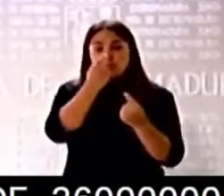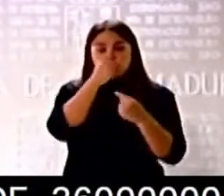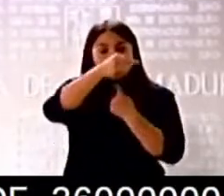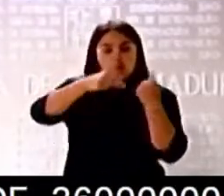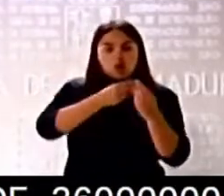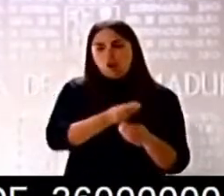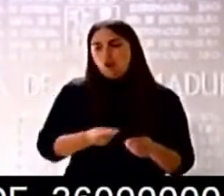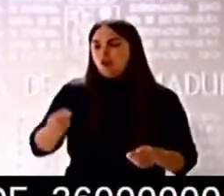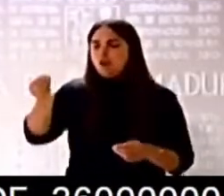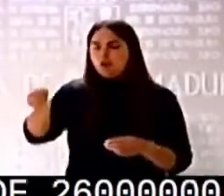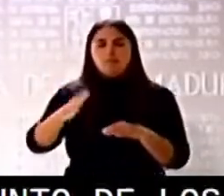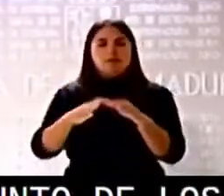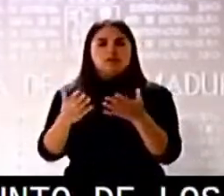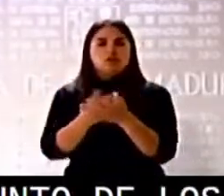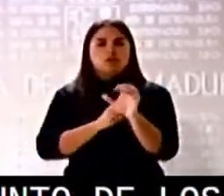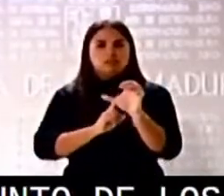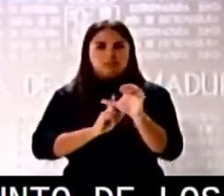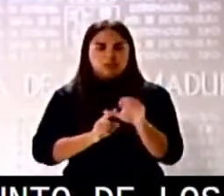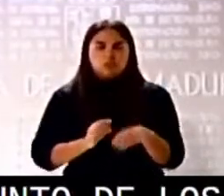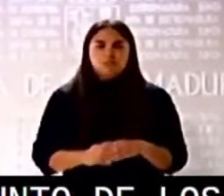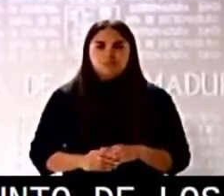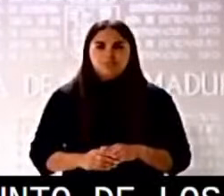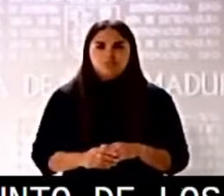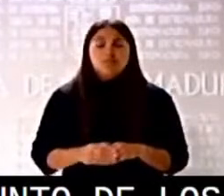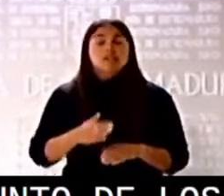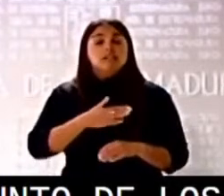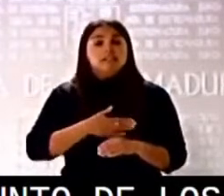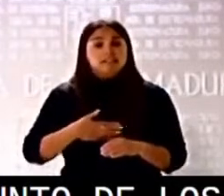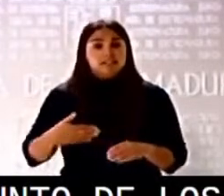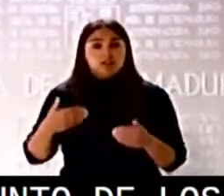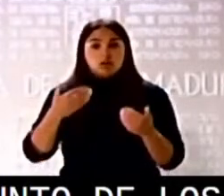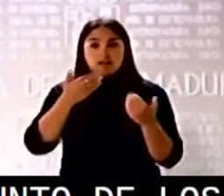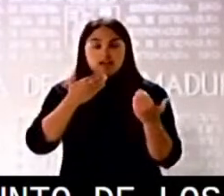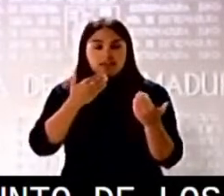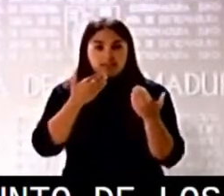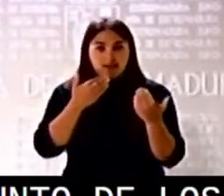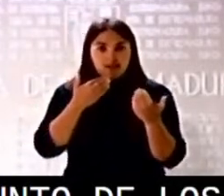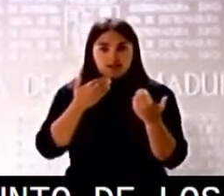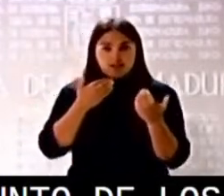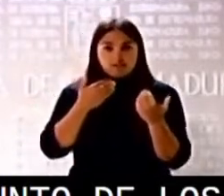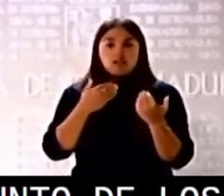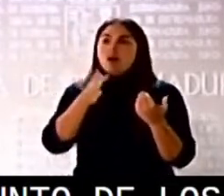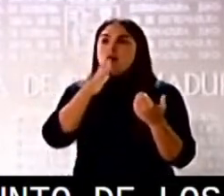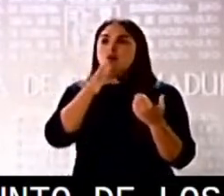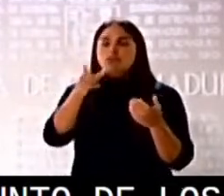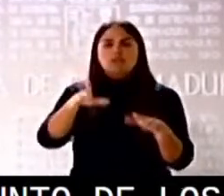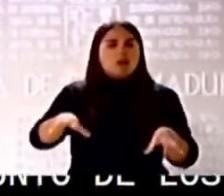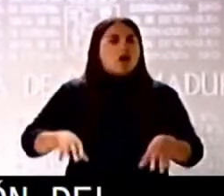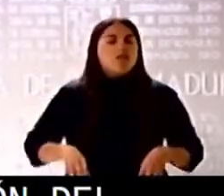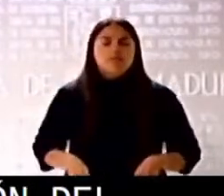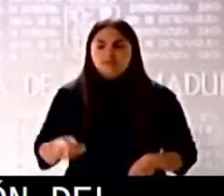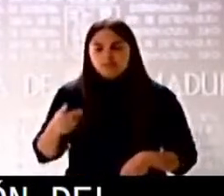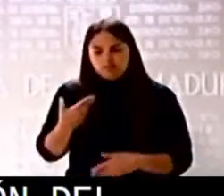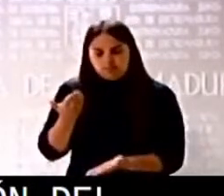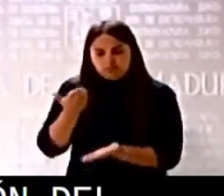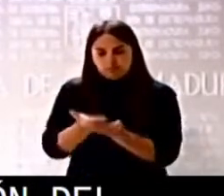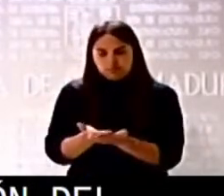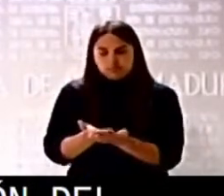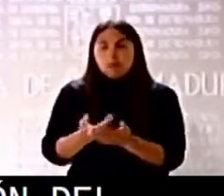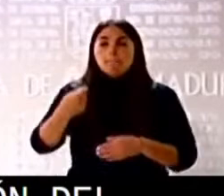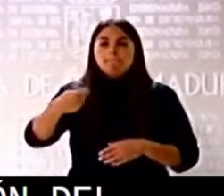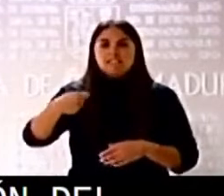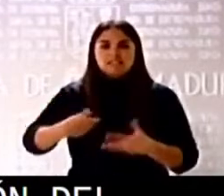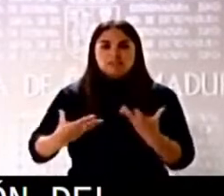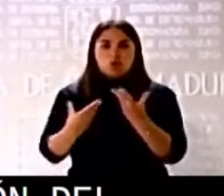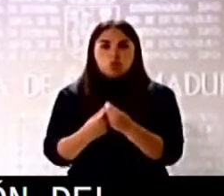del conjunto de los extremeños. Quiero agradecer la aceptación del encargo que el presidente de la